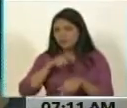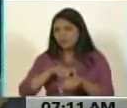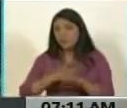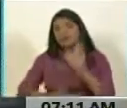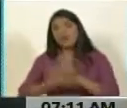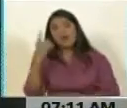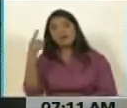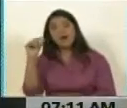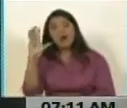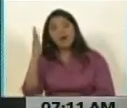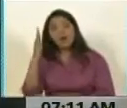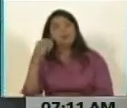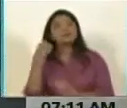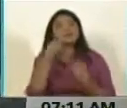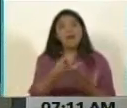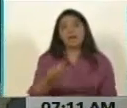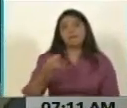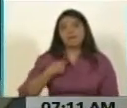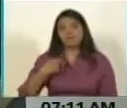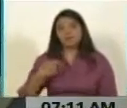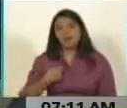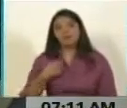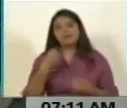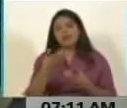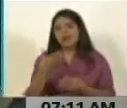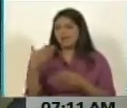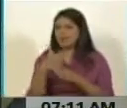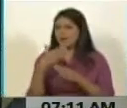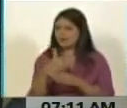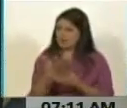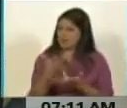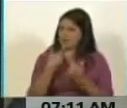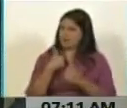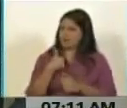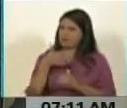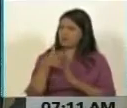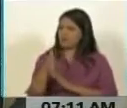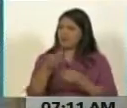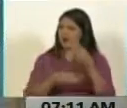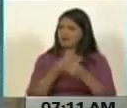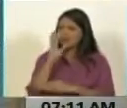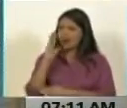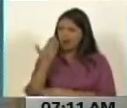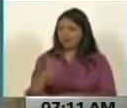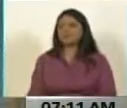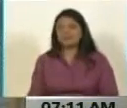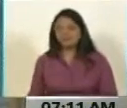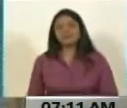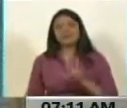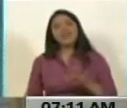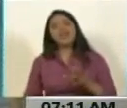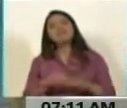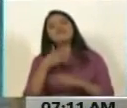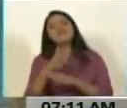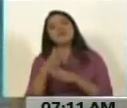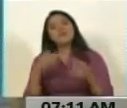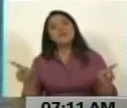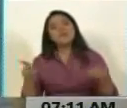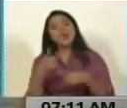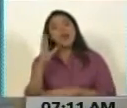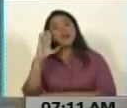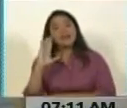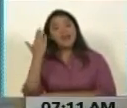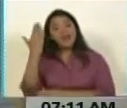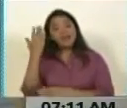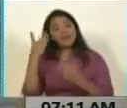a seguir entregando pensiones y a entregar unas maderas. Explícanos qué vas a hacer al Estado Lara. Hablando de música, nos vamos al llamado Estado